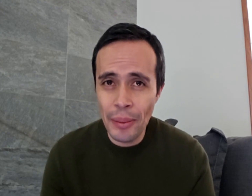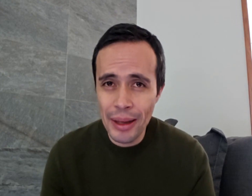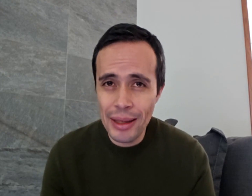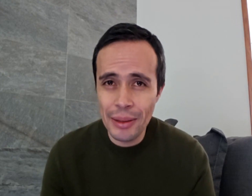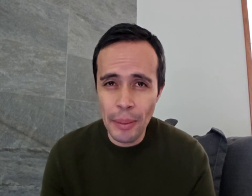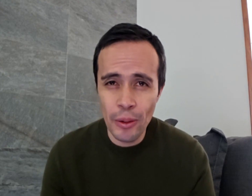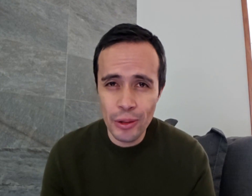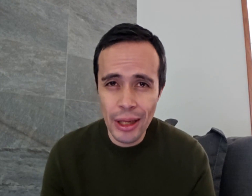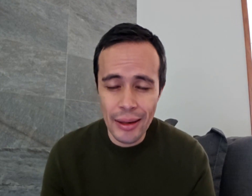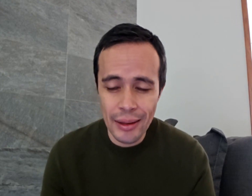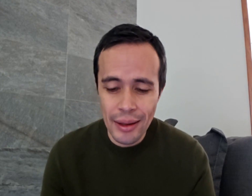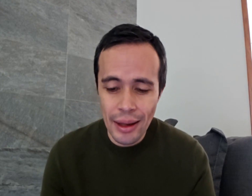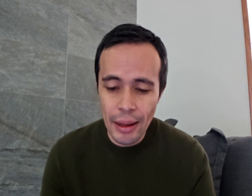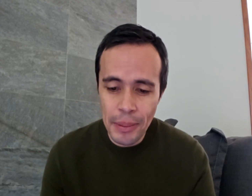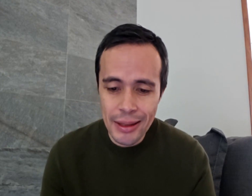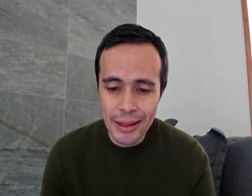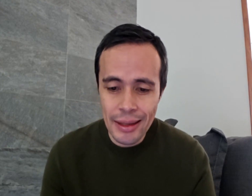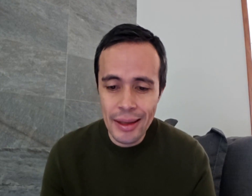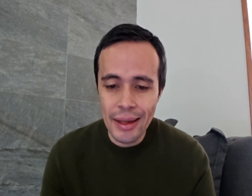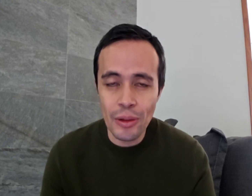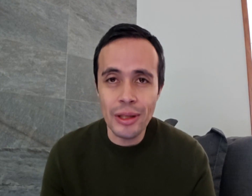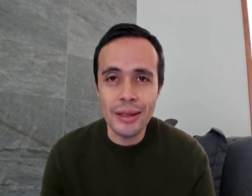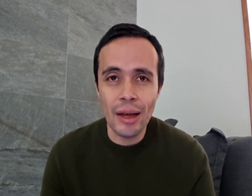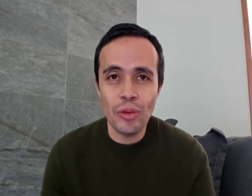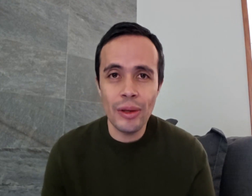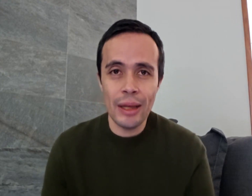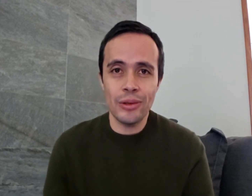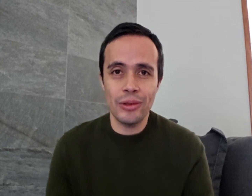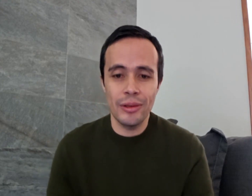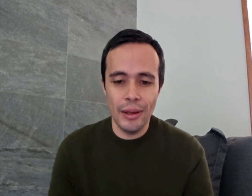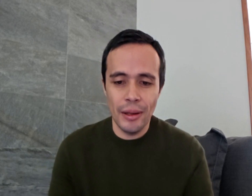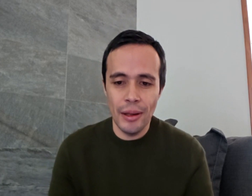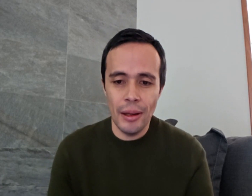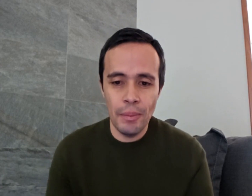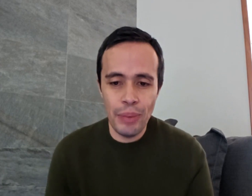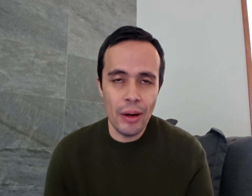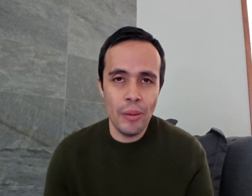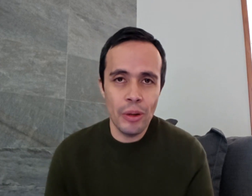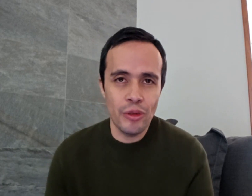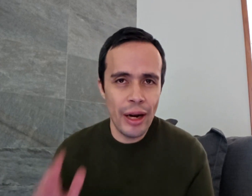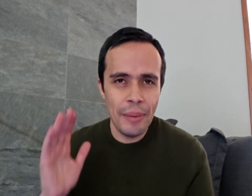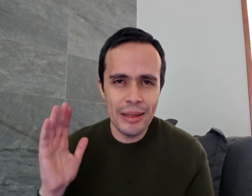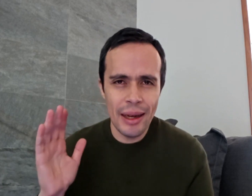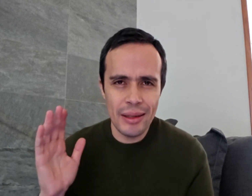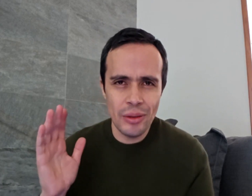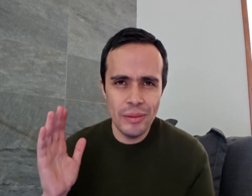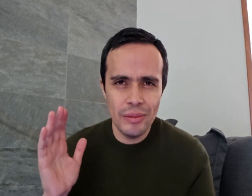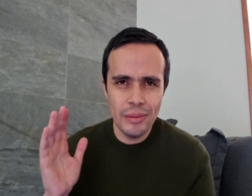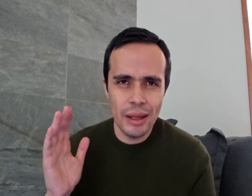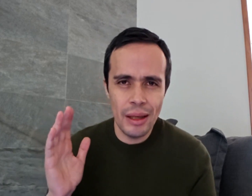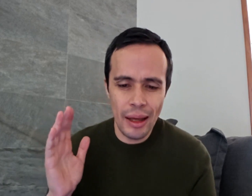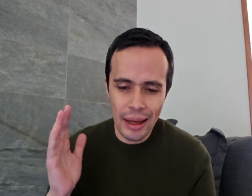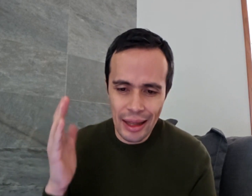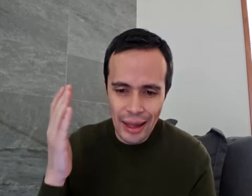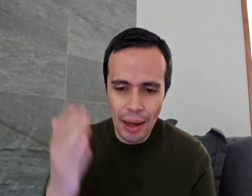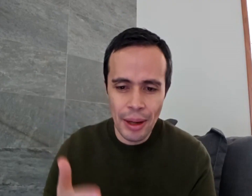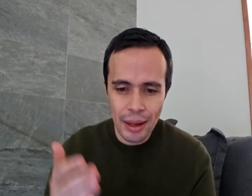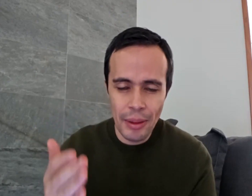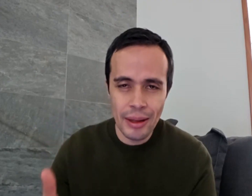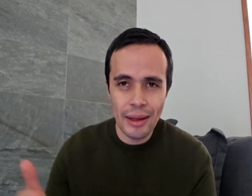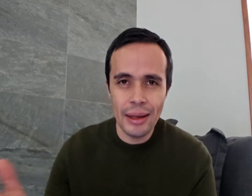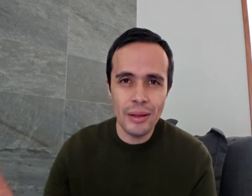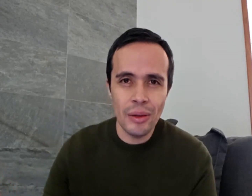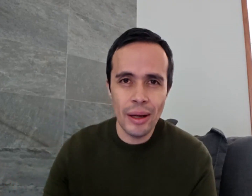termina. Seguramente se va a pronunciar el presidente de los Estados Unidos, pero pues fuera máscaras, ¿no? Y que